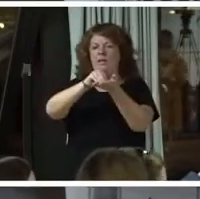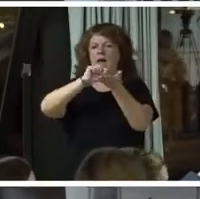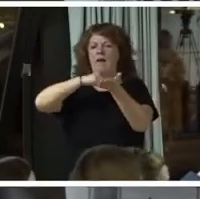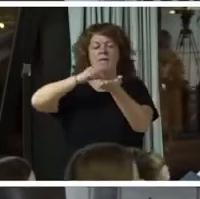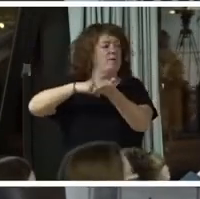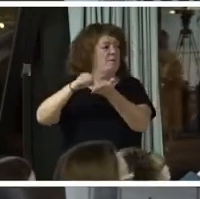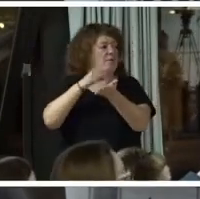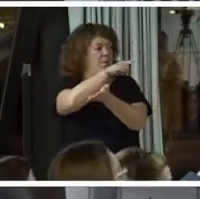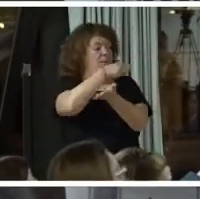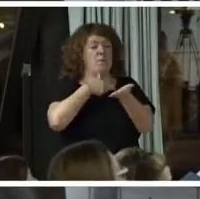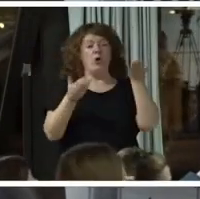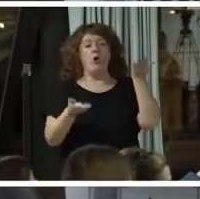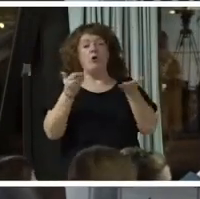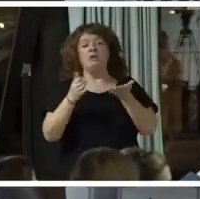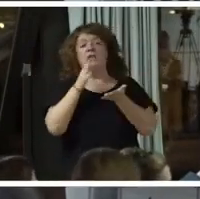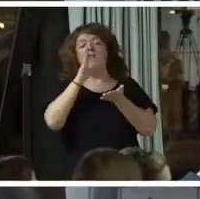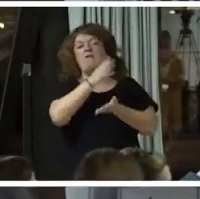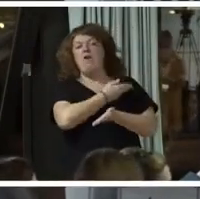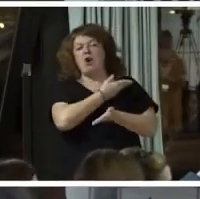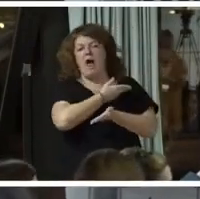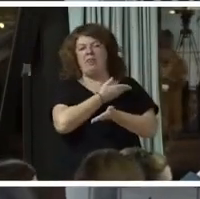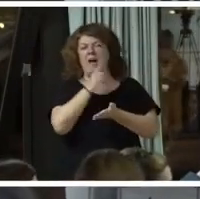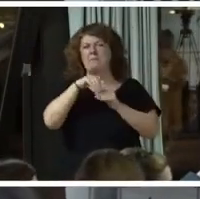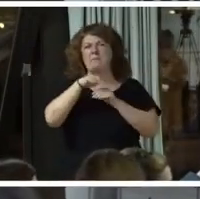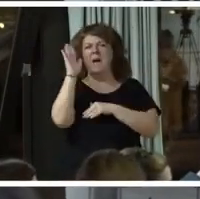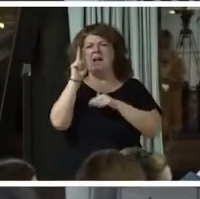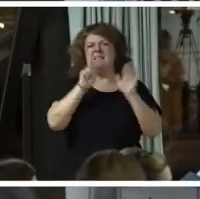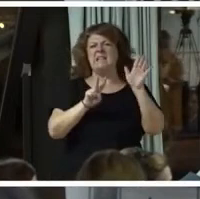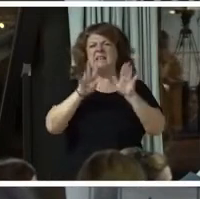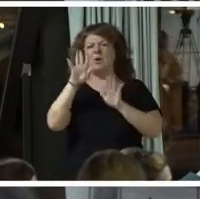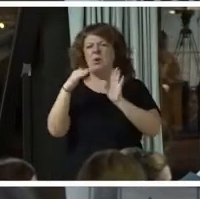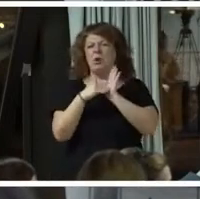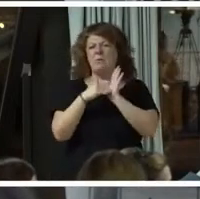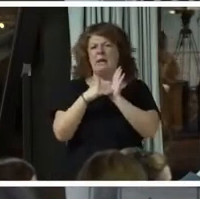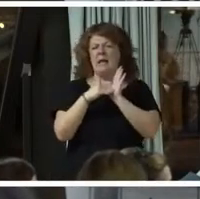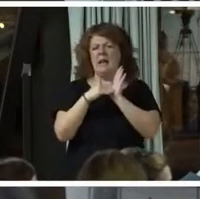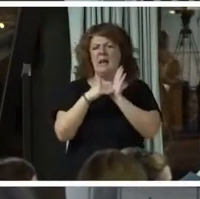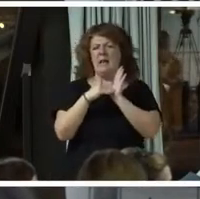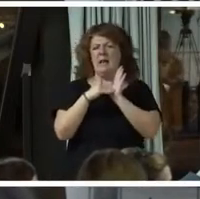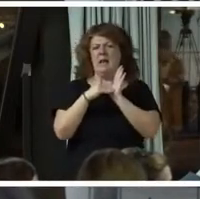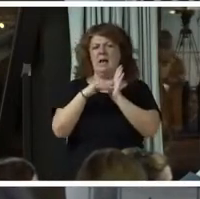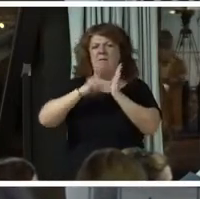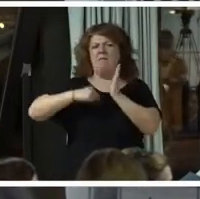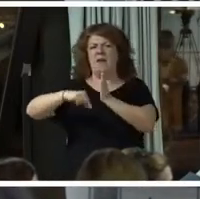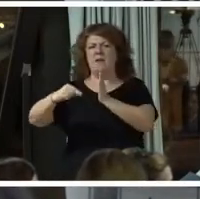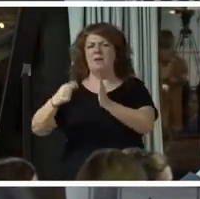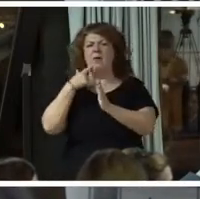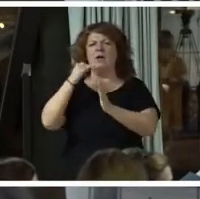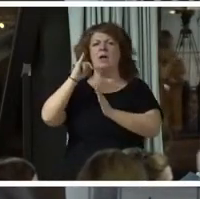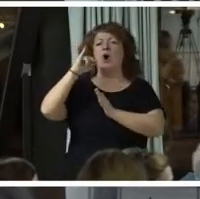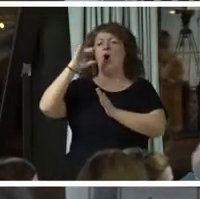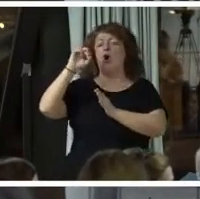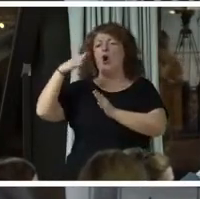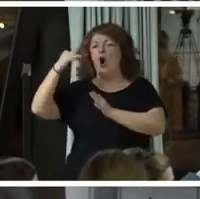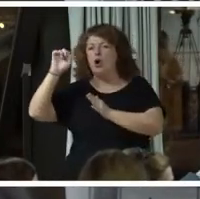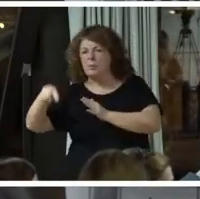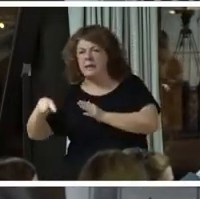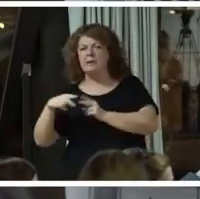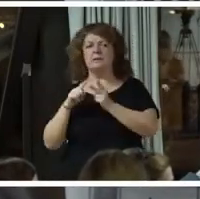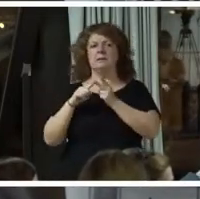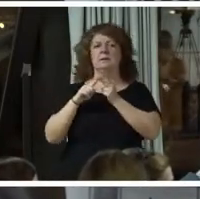Justice for gaza como estaba explicando idoya tenemos ya más de 64,000 firmas han firmado personas como Jeremy corbin como